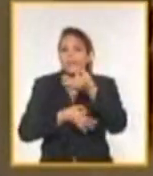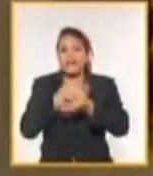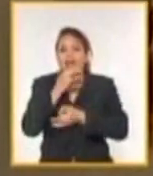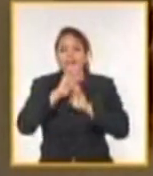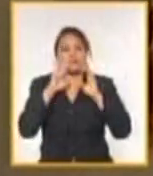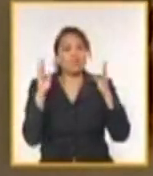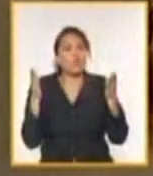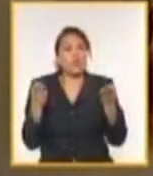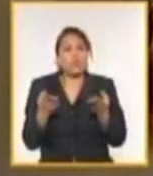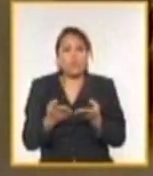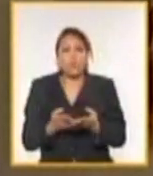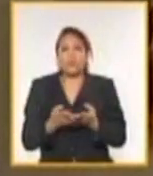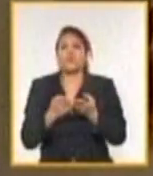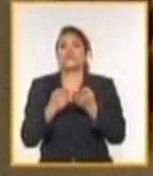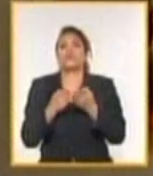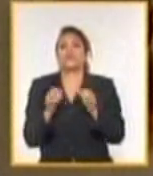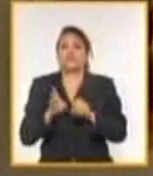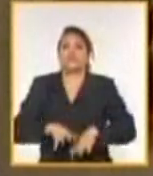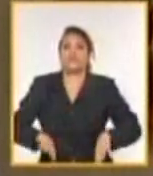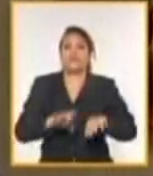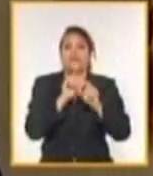en cada momento.